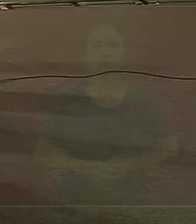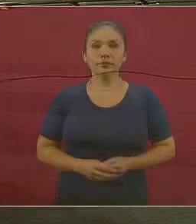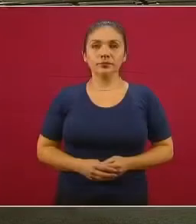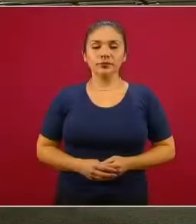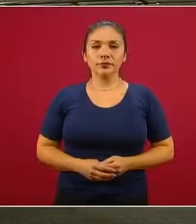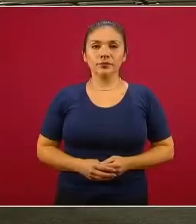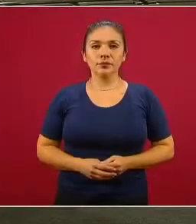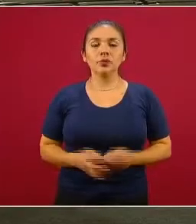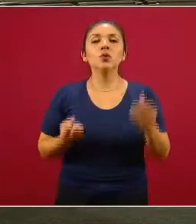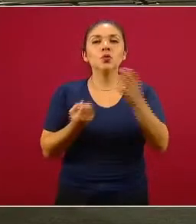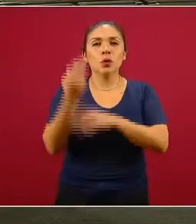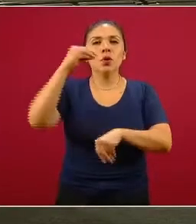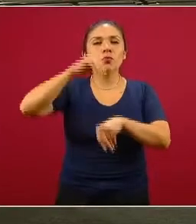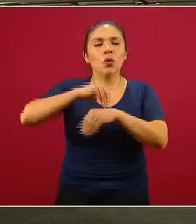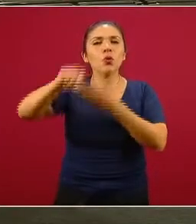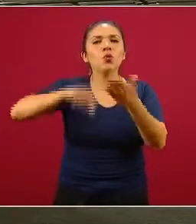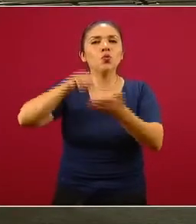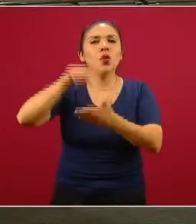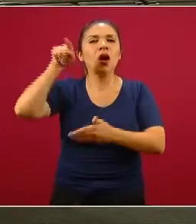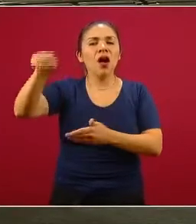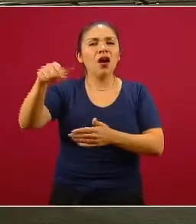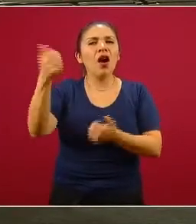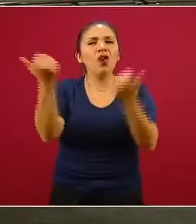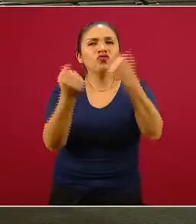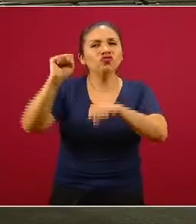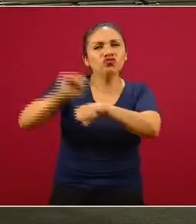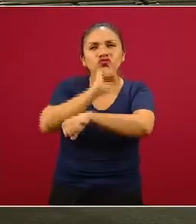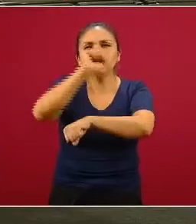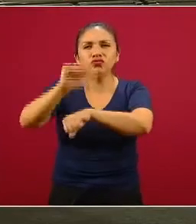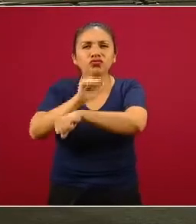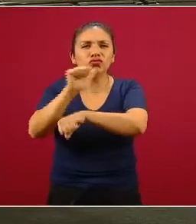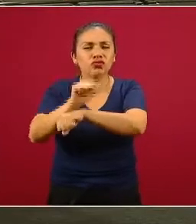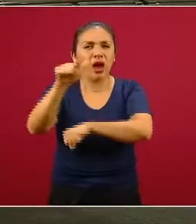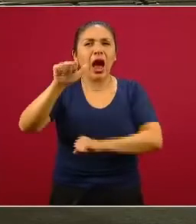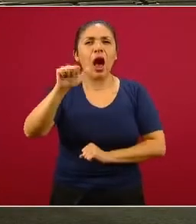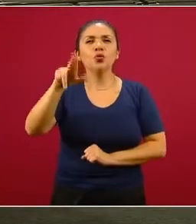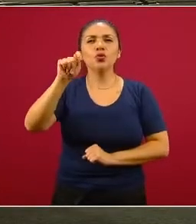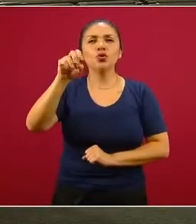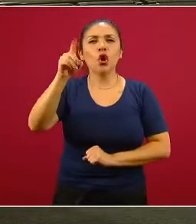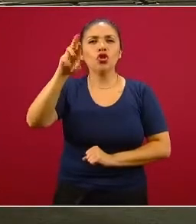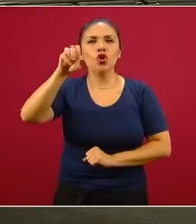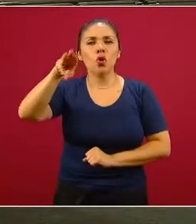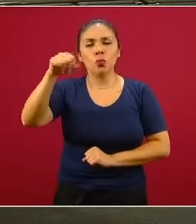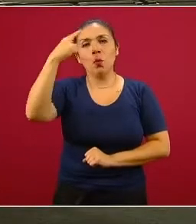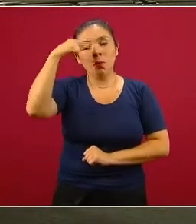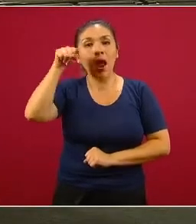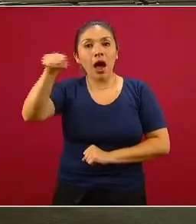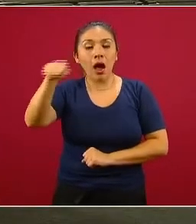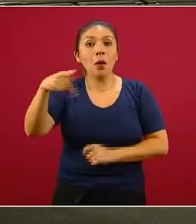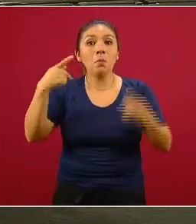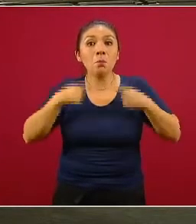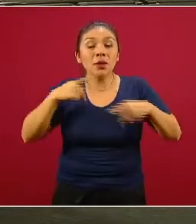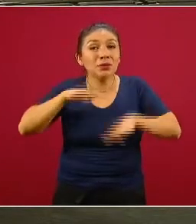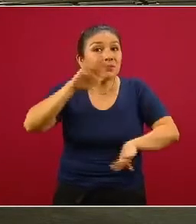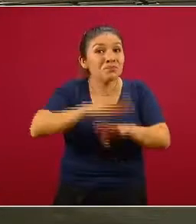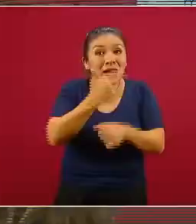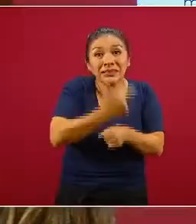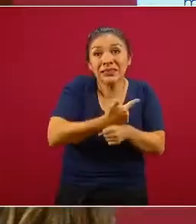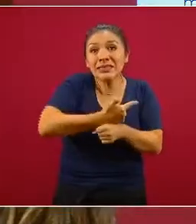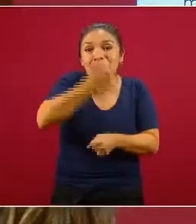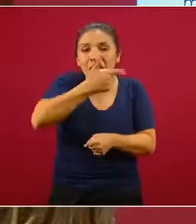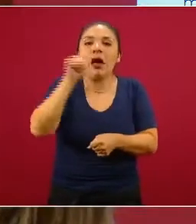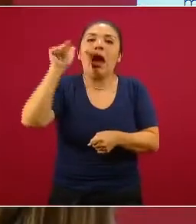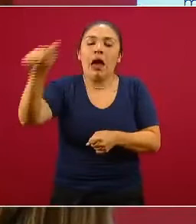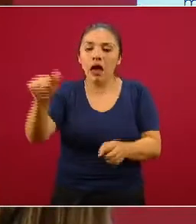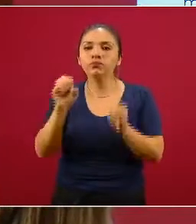el COVID-19. Aquí queremos llevar a estos sujetos de mayor riesgo, porque son los que